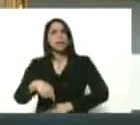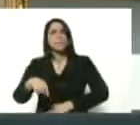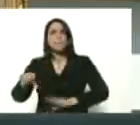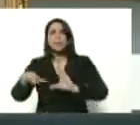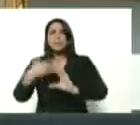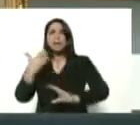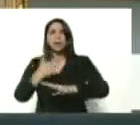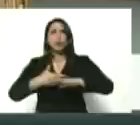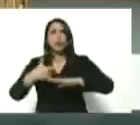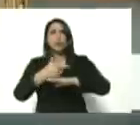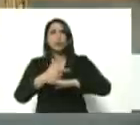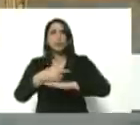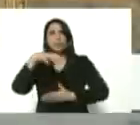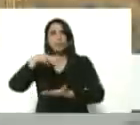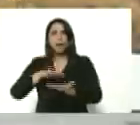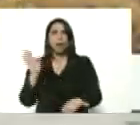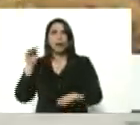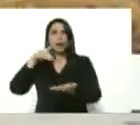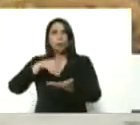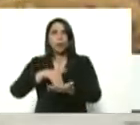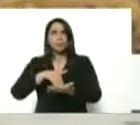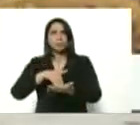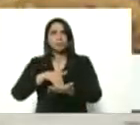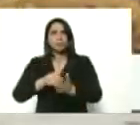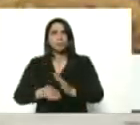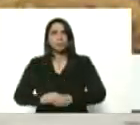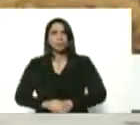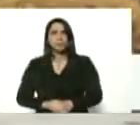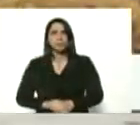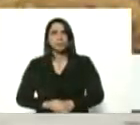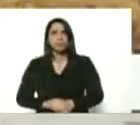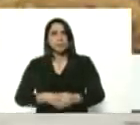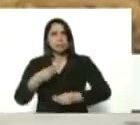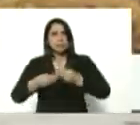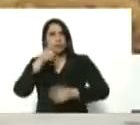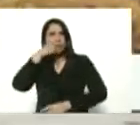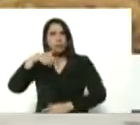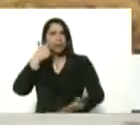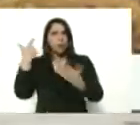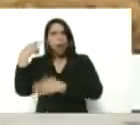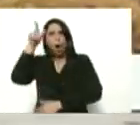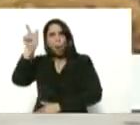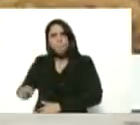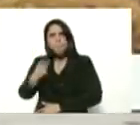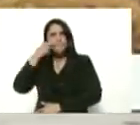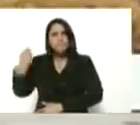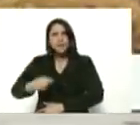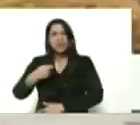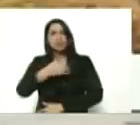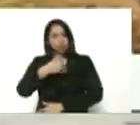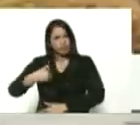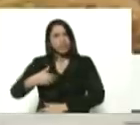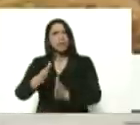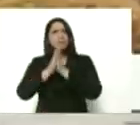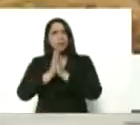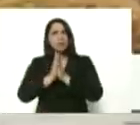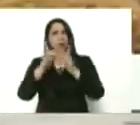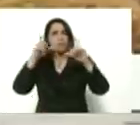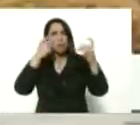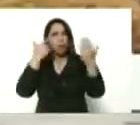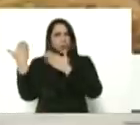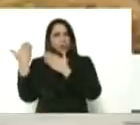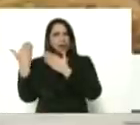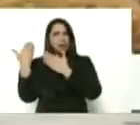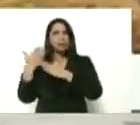gobernador del estado Aragua, de lo que hizo el pueblo. Miren este hombre, yo quisiera pasar esa foto